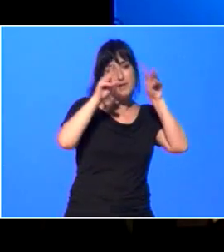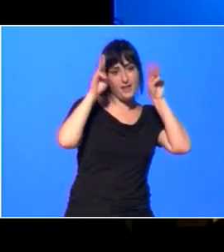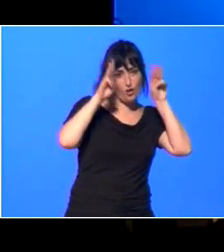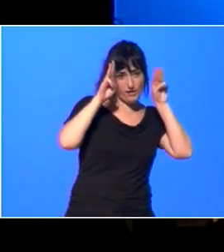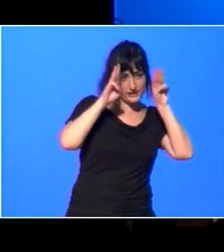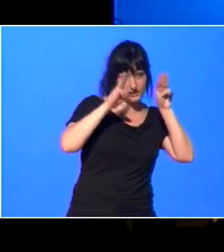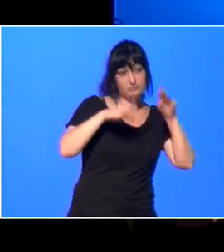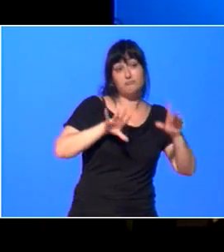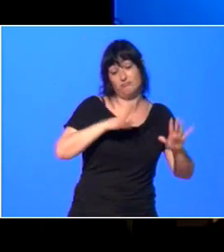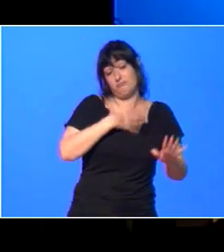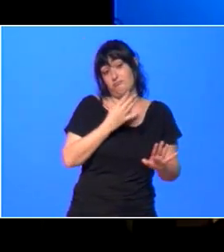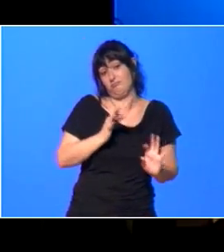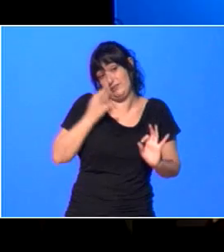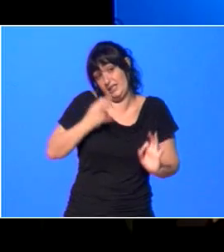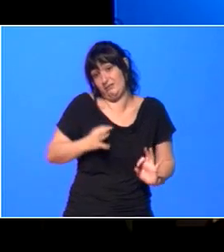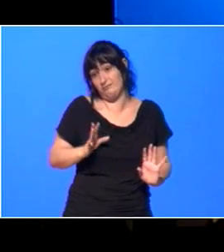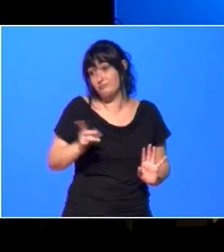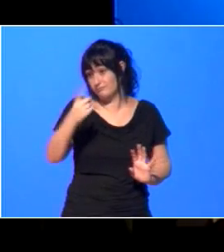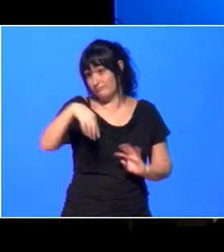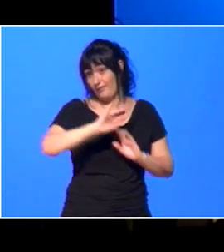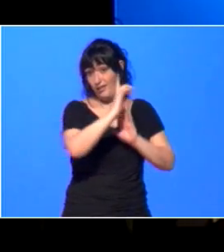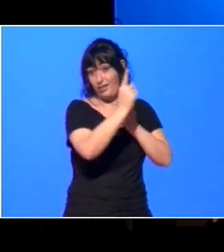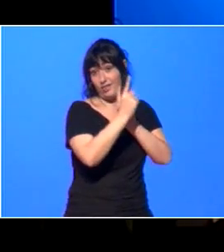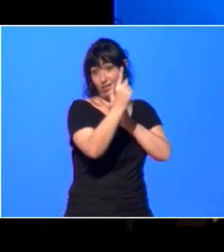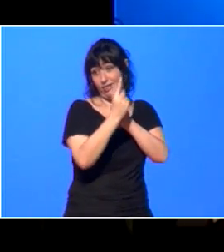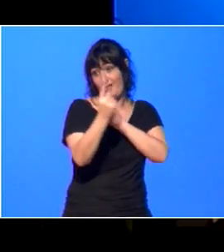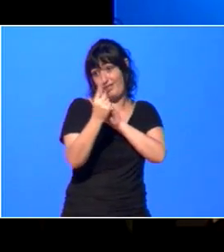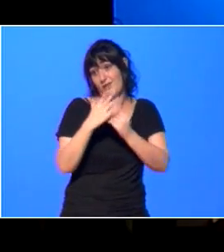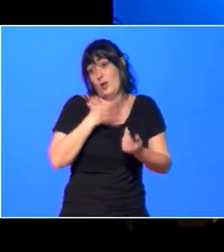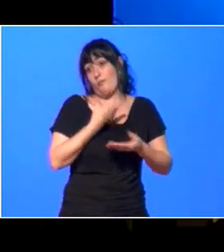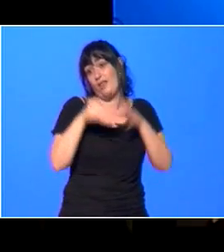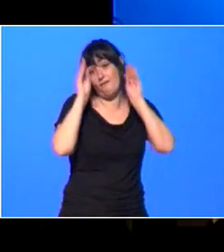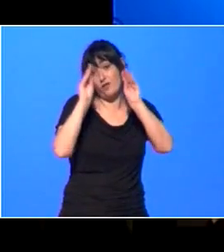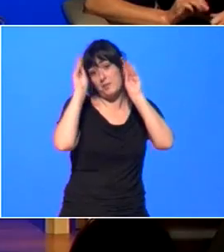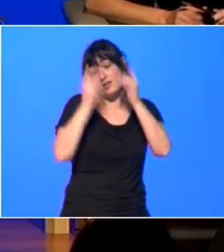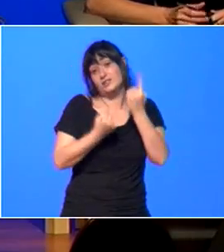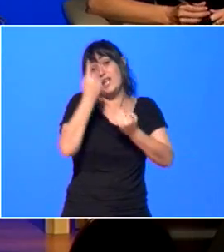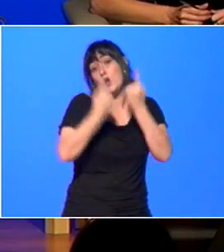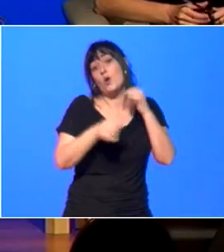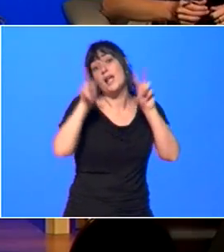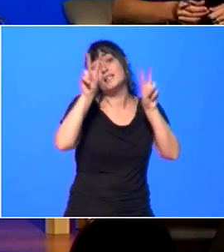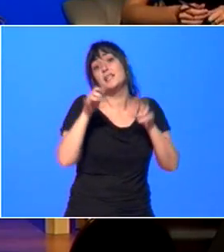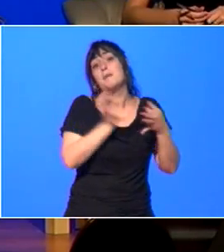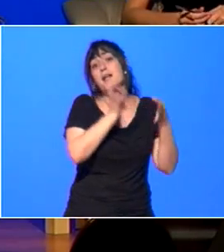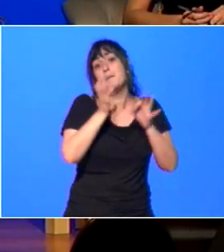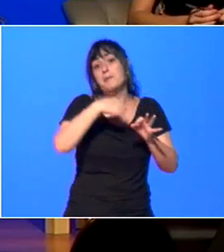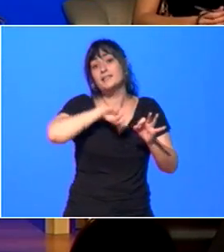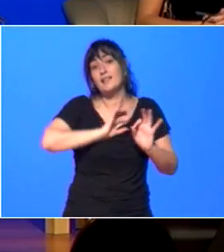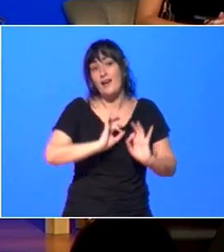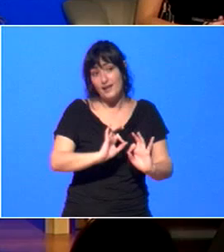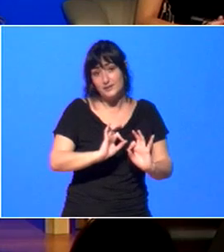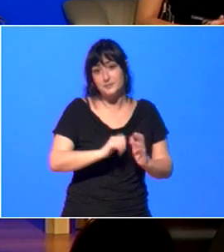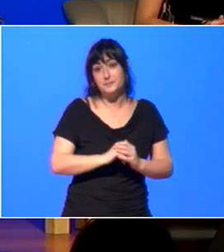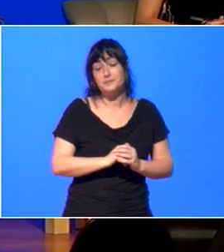probablemente os hayáis encontrado con él en algunas formaciones del Presgara o de muchos encuentros